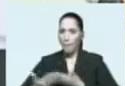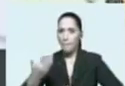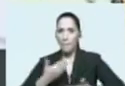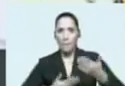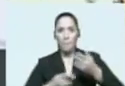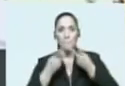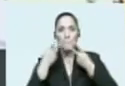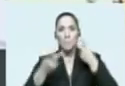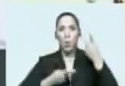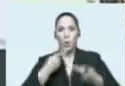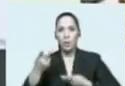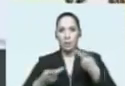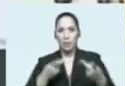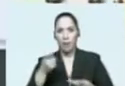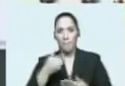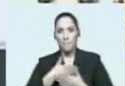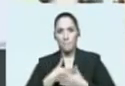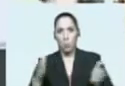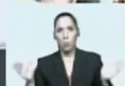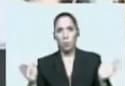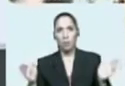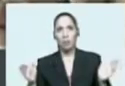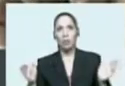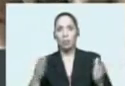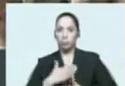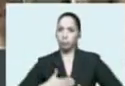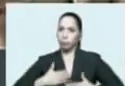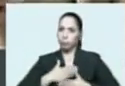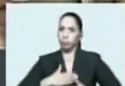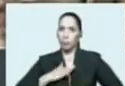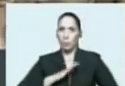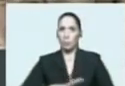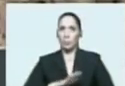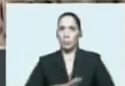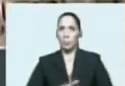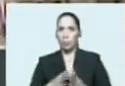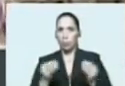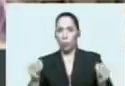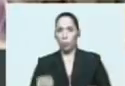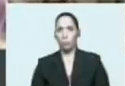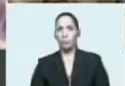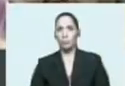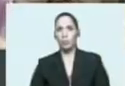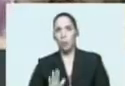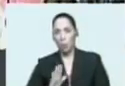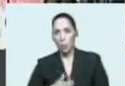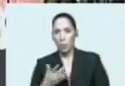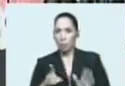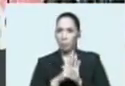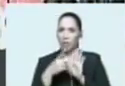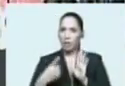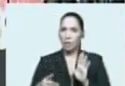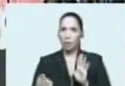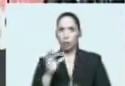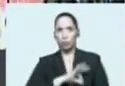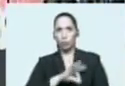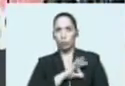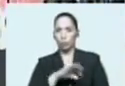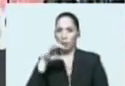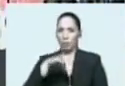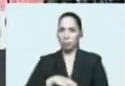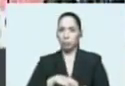que creen condiciones para todas y todos y ejerzan y gocen todas y todas los derechos de nuestro estado social de derecho y de